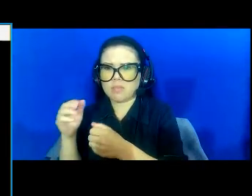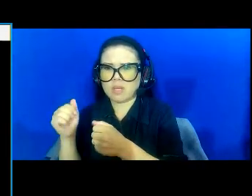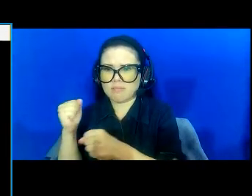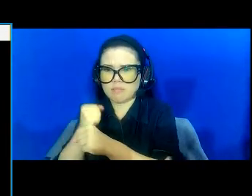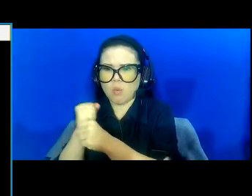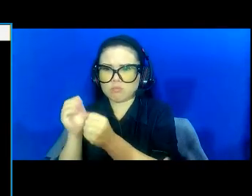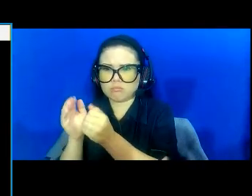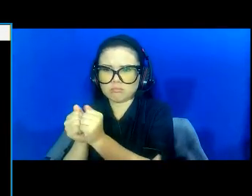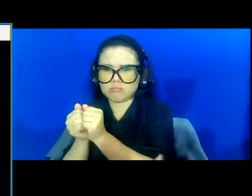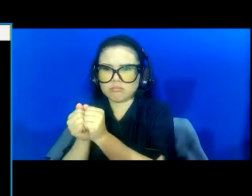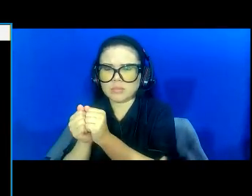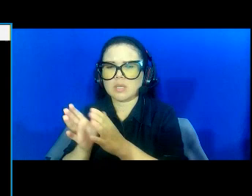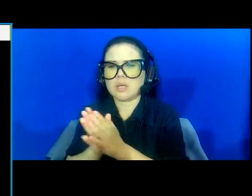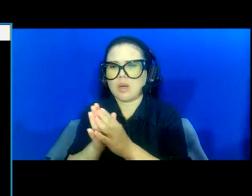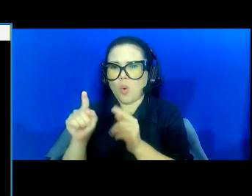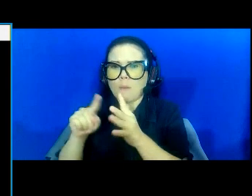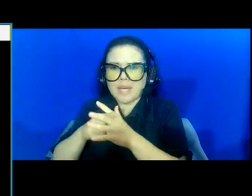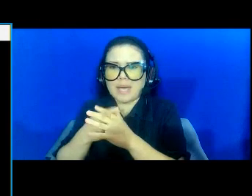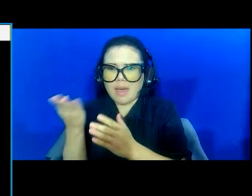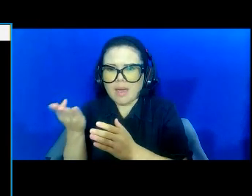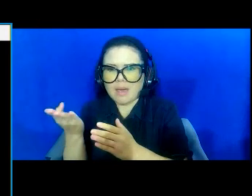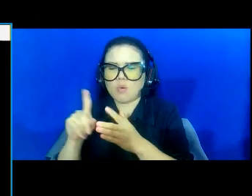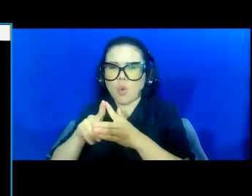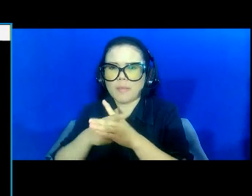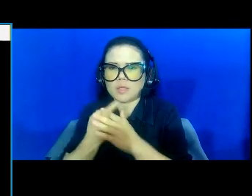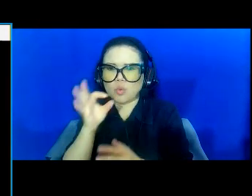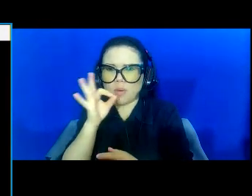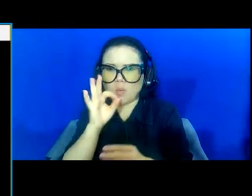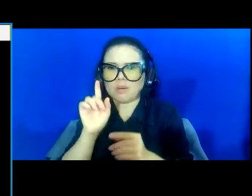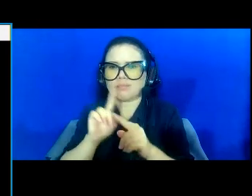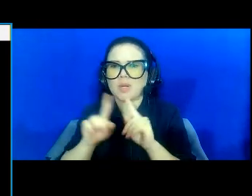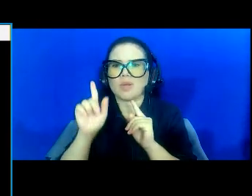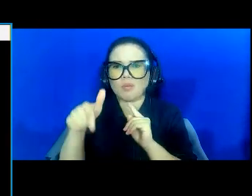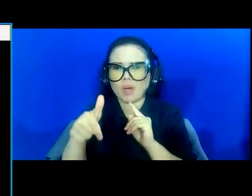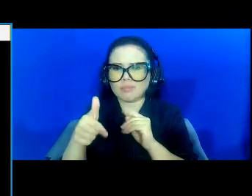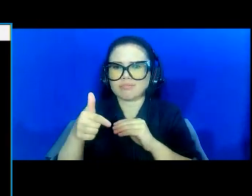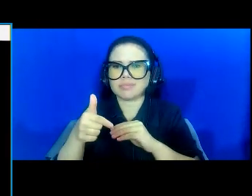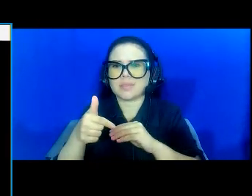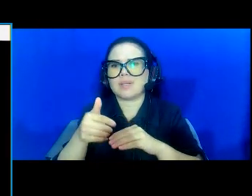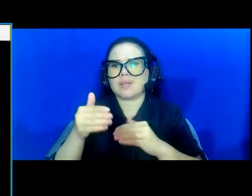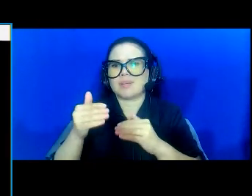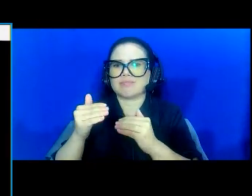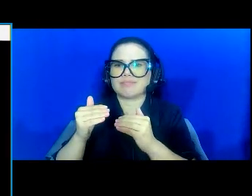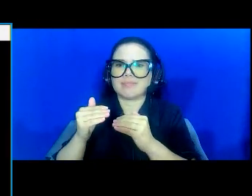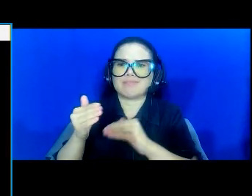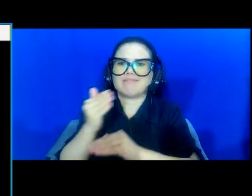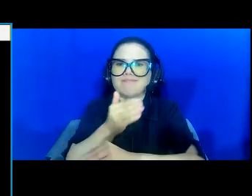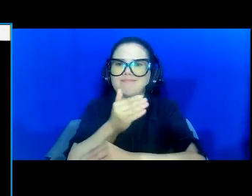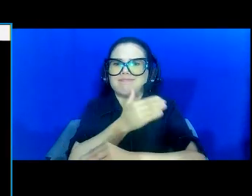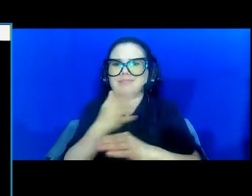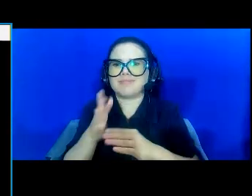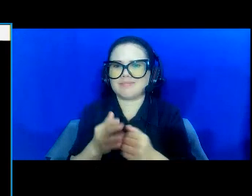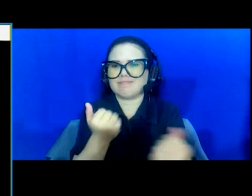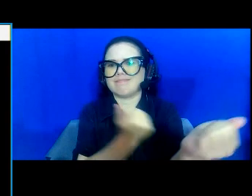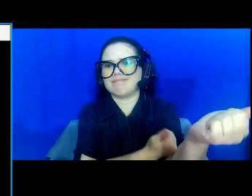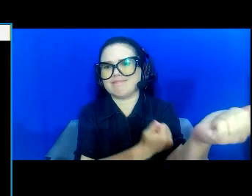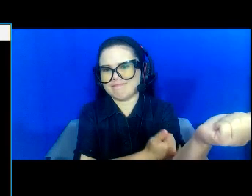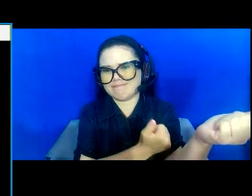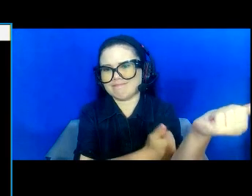volvera, ¿me entiendes? Y esa es la preocupación, ¿verdad? Que eso, mi tesis es cuando era